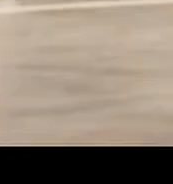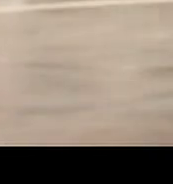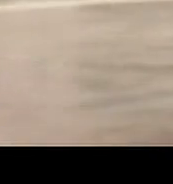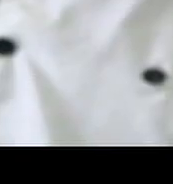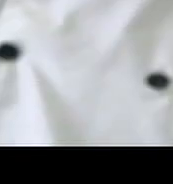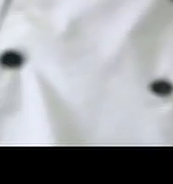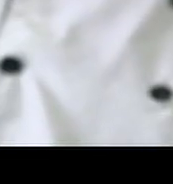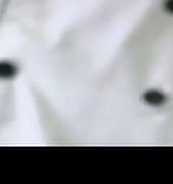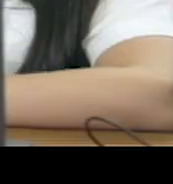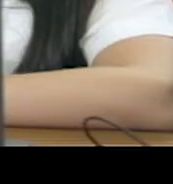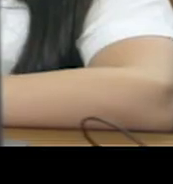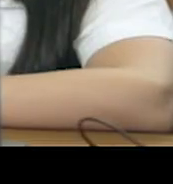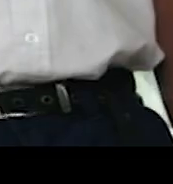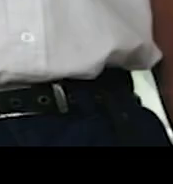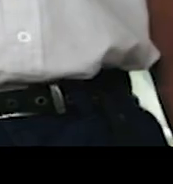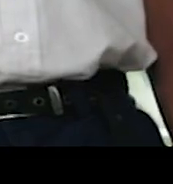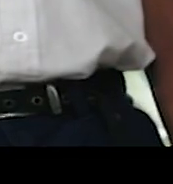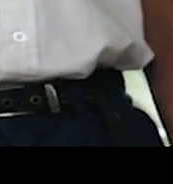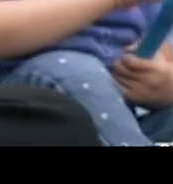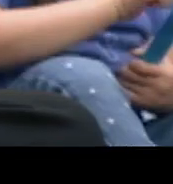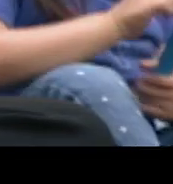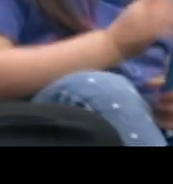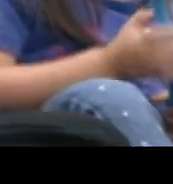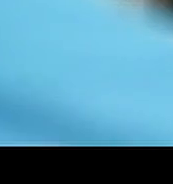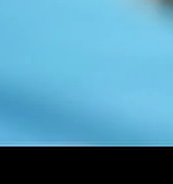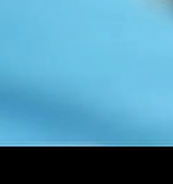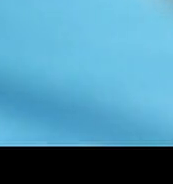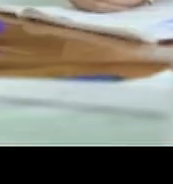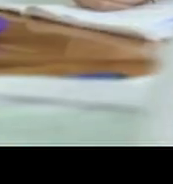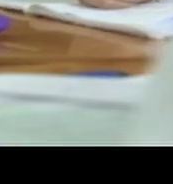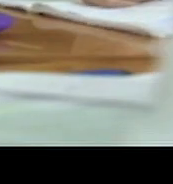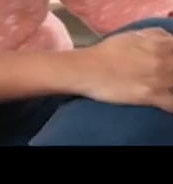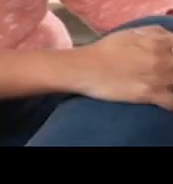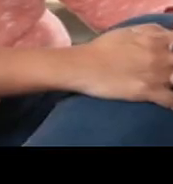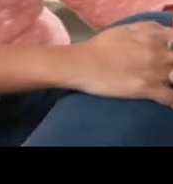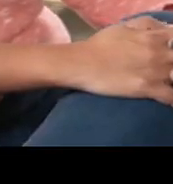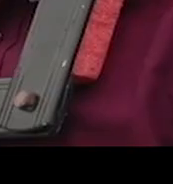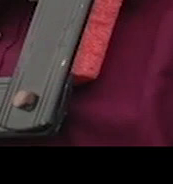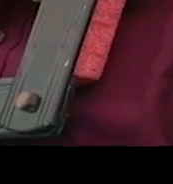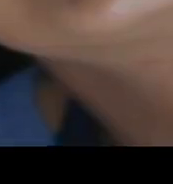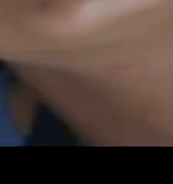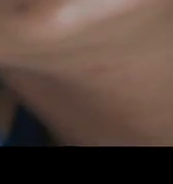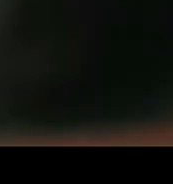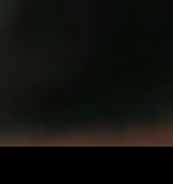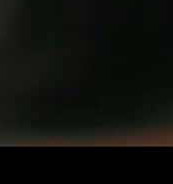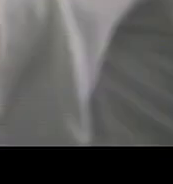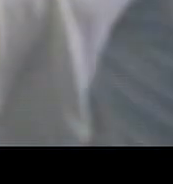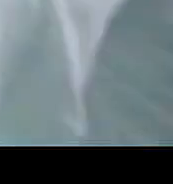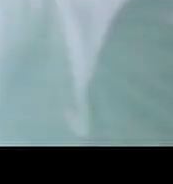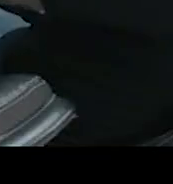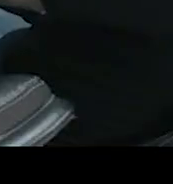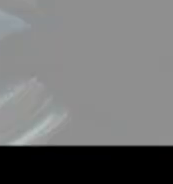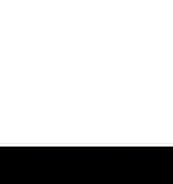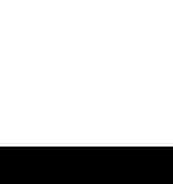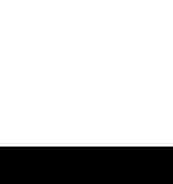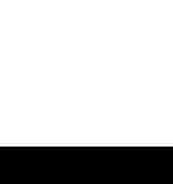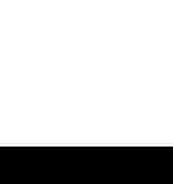las personas tienen la posibilidad de superarse. En Costa Rica enfrentamos el cambio con pasión y